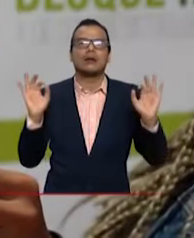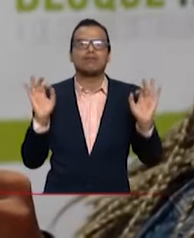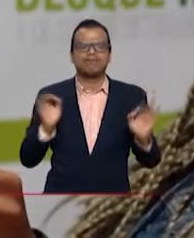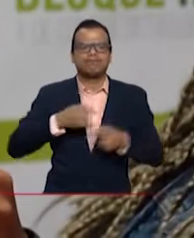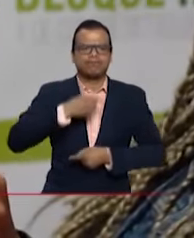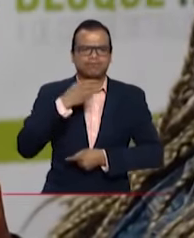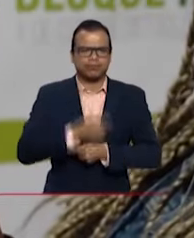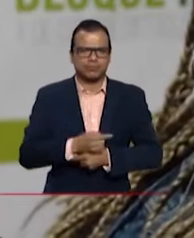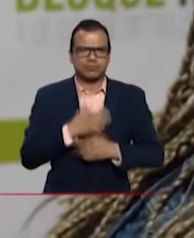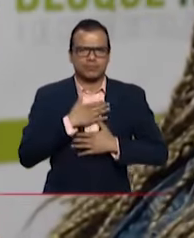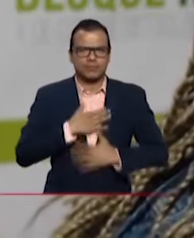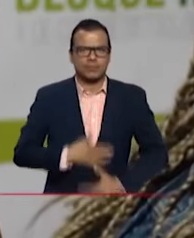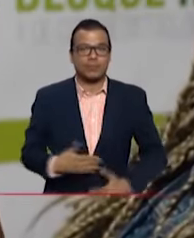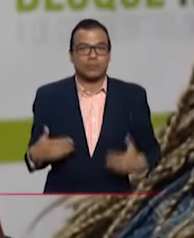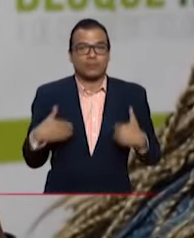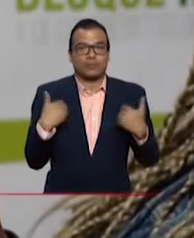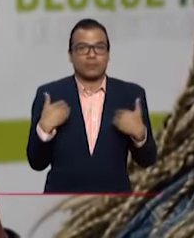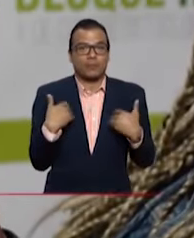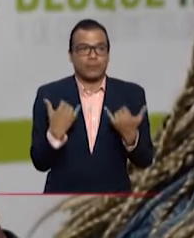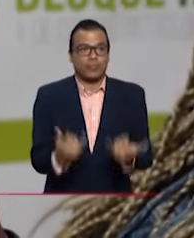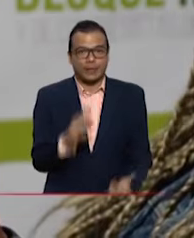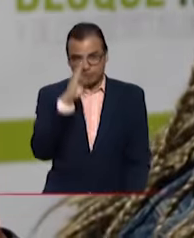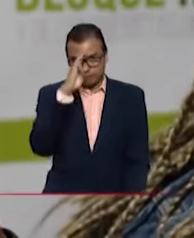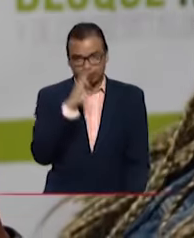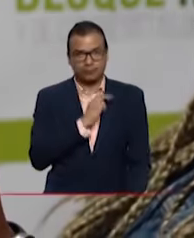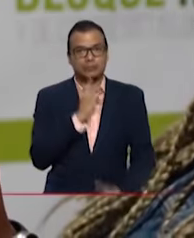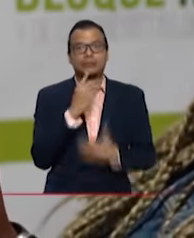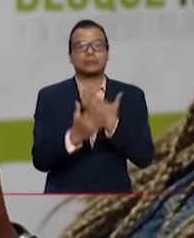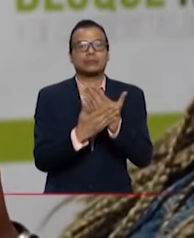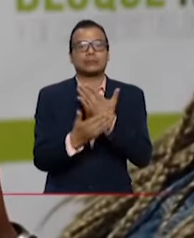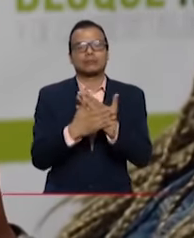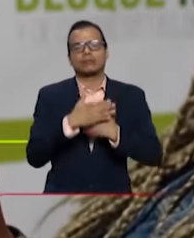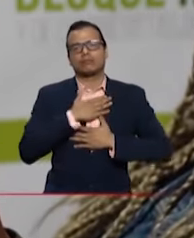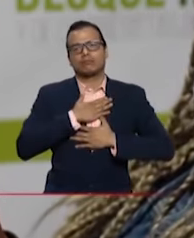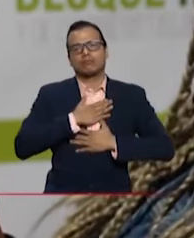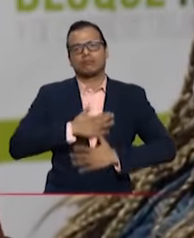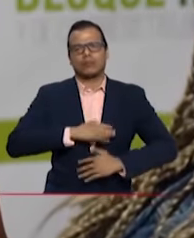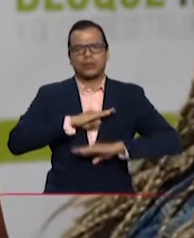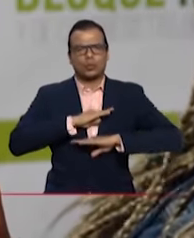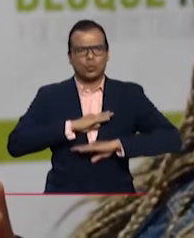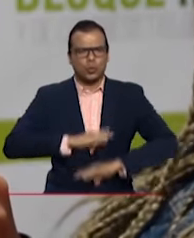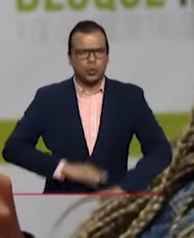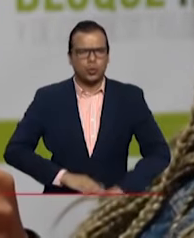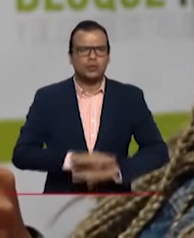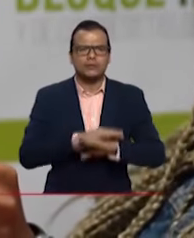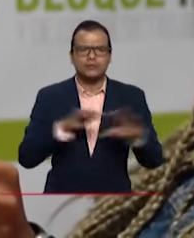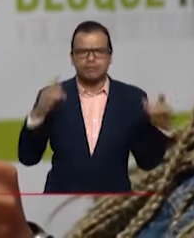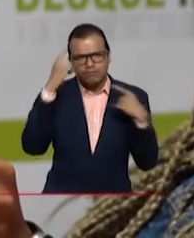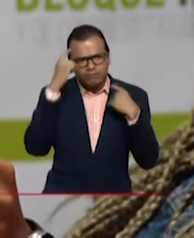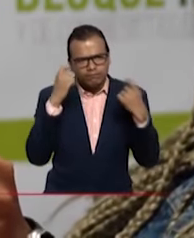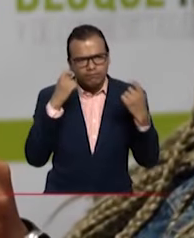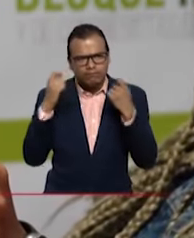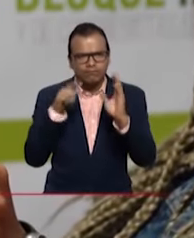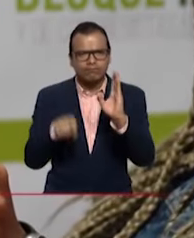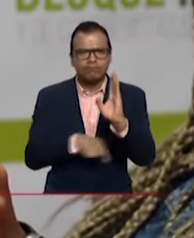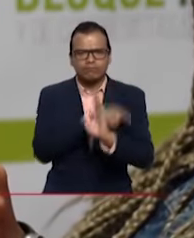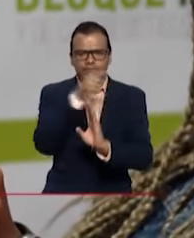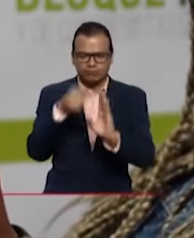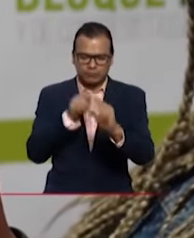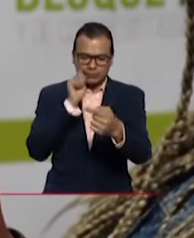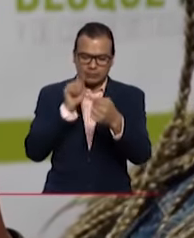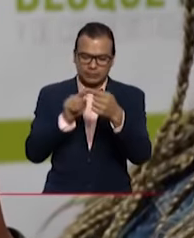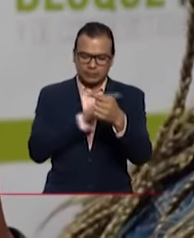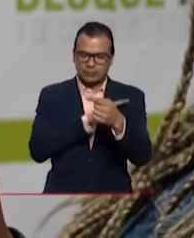nos están dando en este momento las fuerzas militares. Hay un operativo inmenso para proteger todo el Valle del Cauca, por supuesto